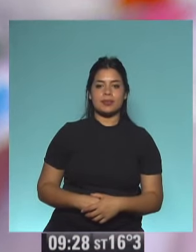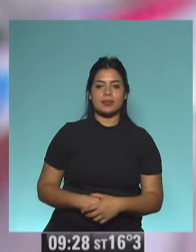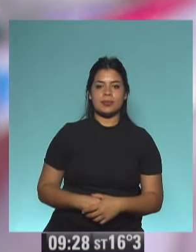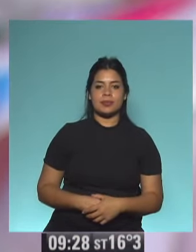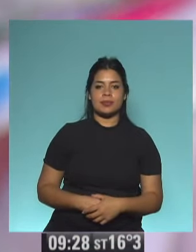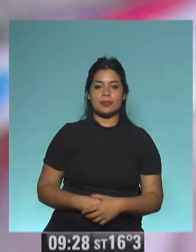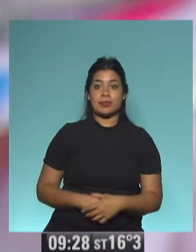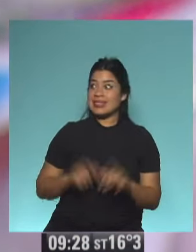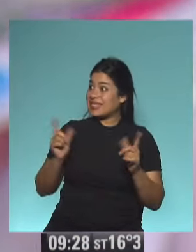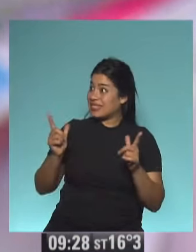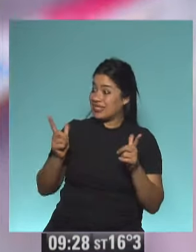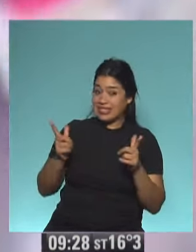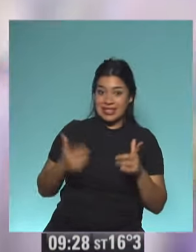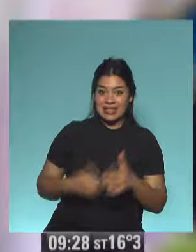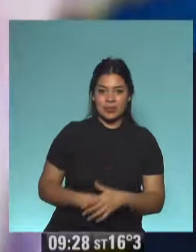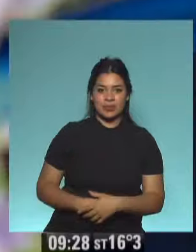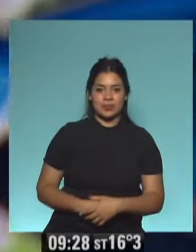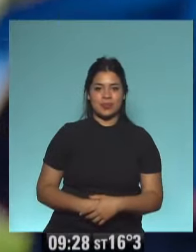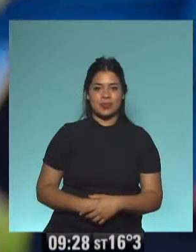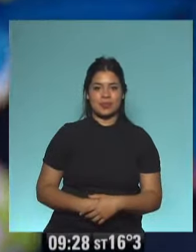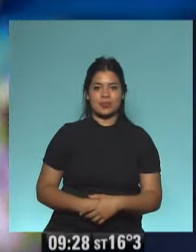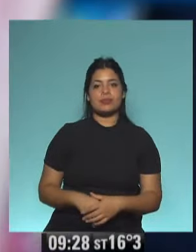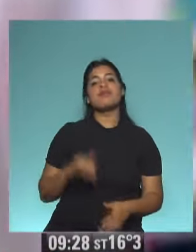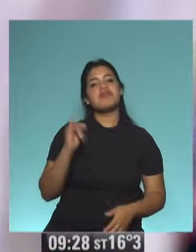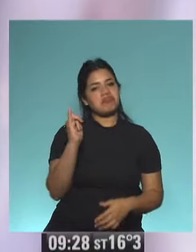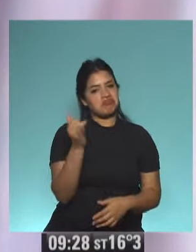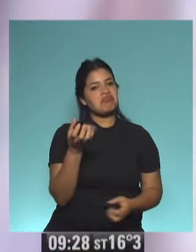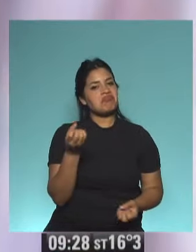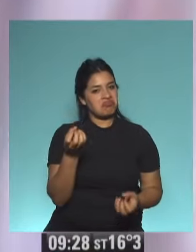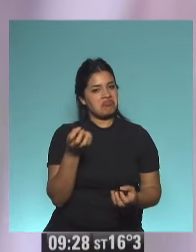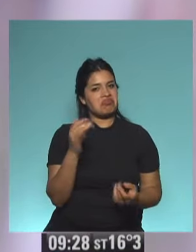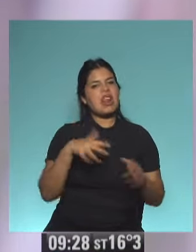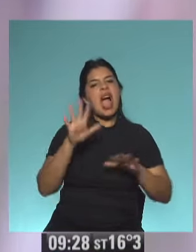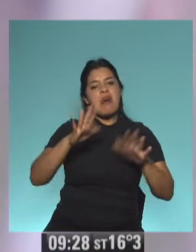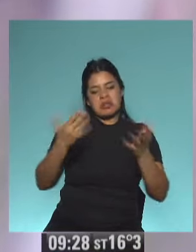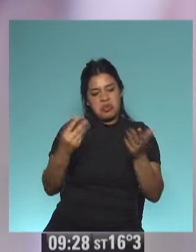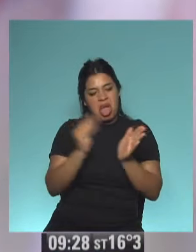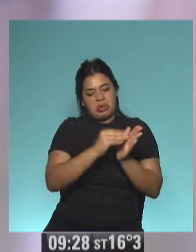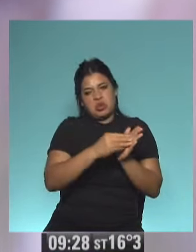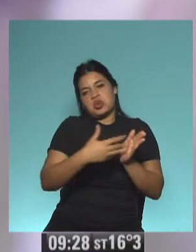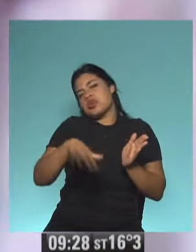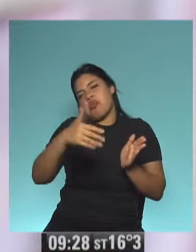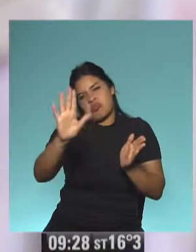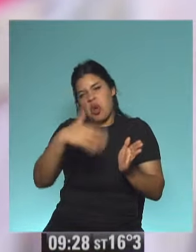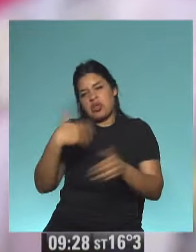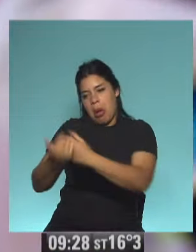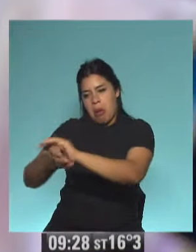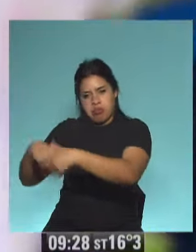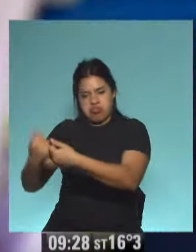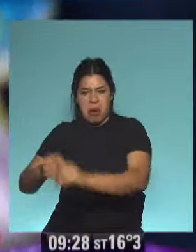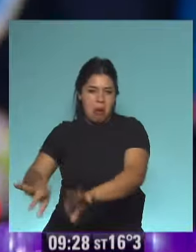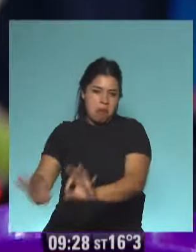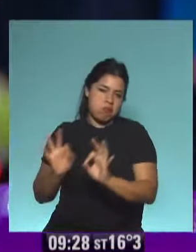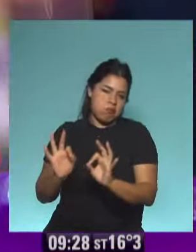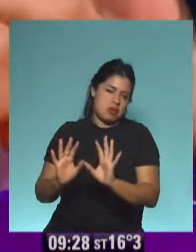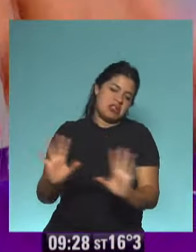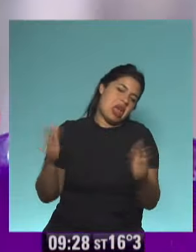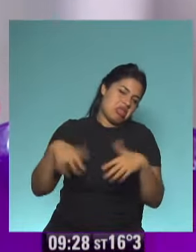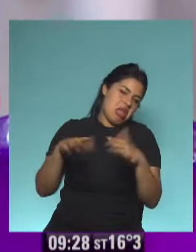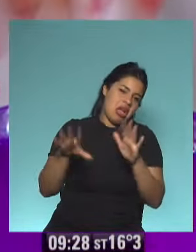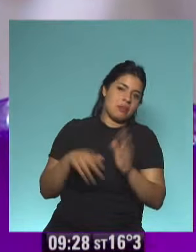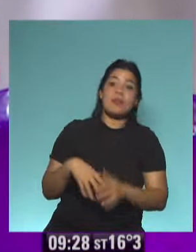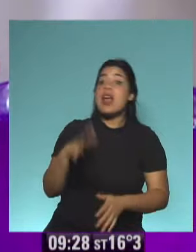Es muy divertido hacer esto, chicos. Está buenísimo. Por ahí a veces uno se ensucia un poquito las manos, pero después con agua. Ahí está. Y con agua después sale